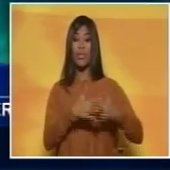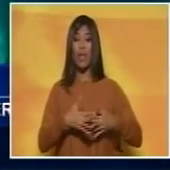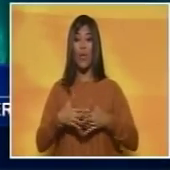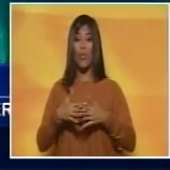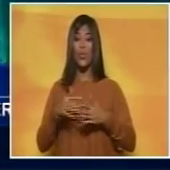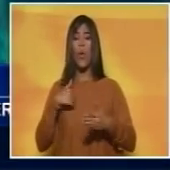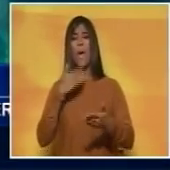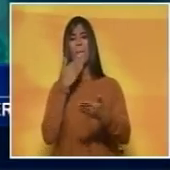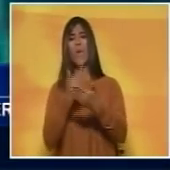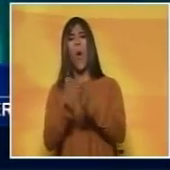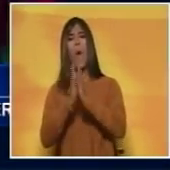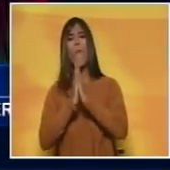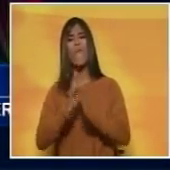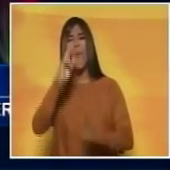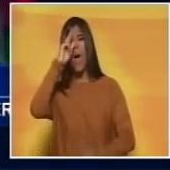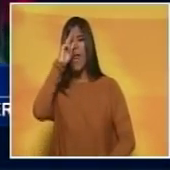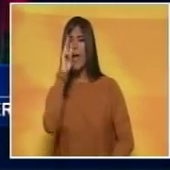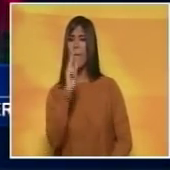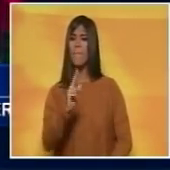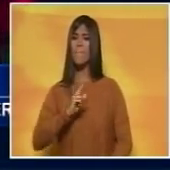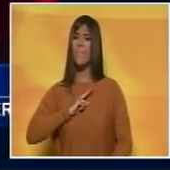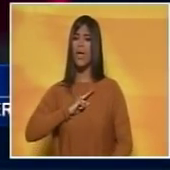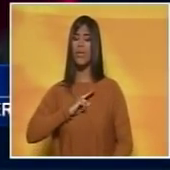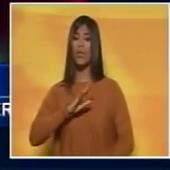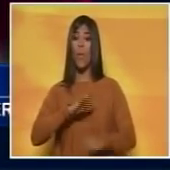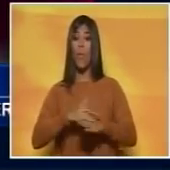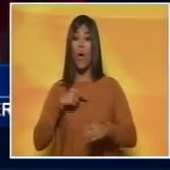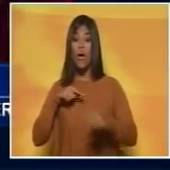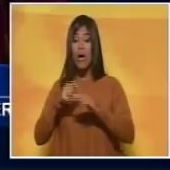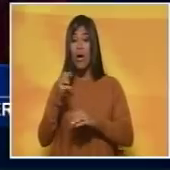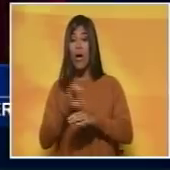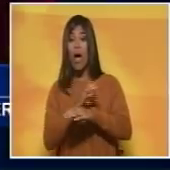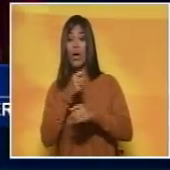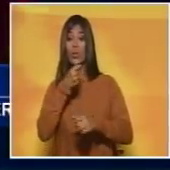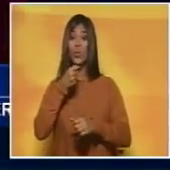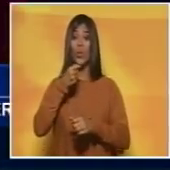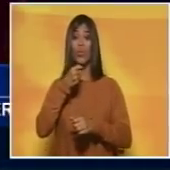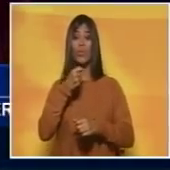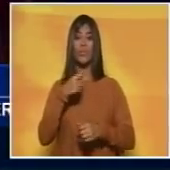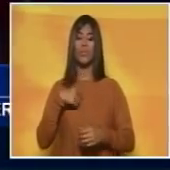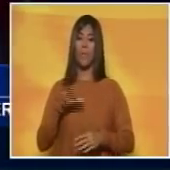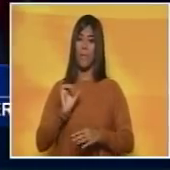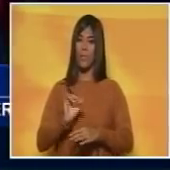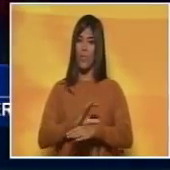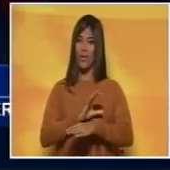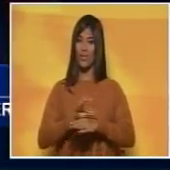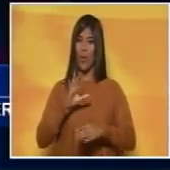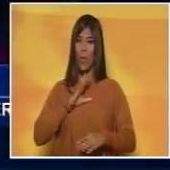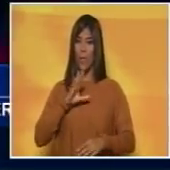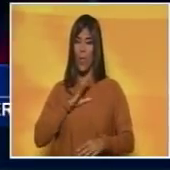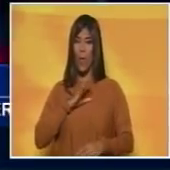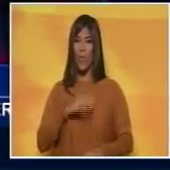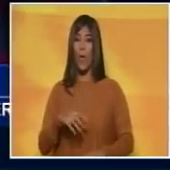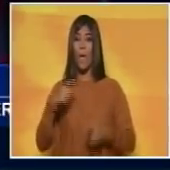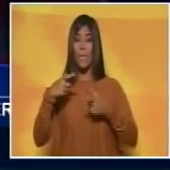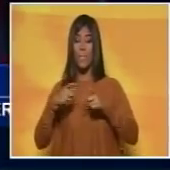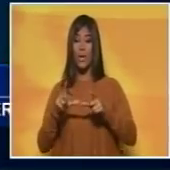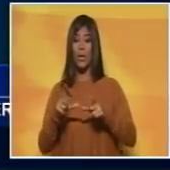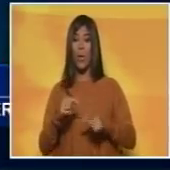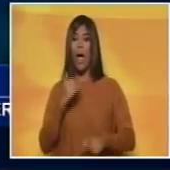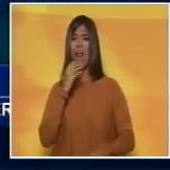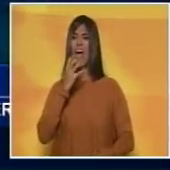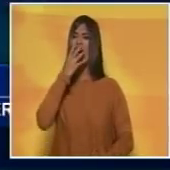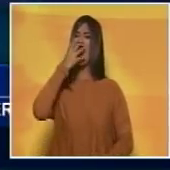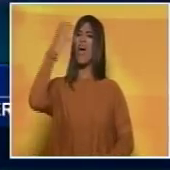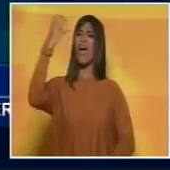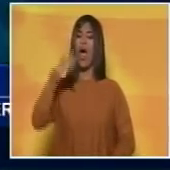tuvo que exigir respeto a su público, ya que justo cuando iba a interpretar Shalom, el tema principal de la banda de la película, alguien